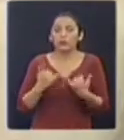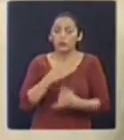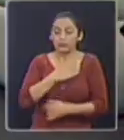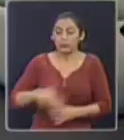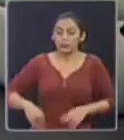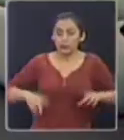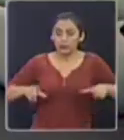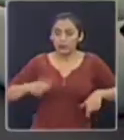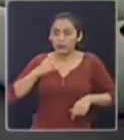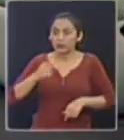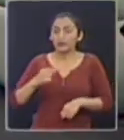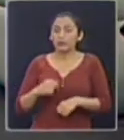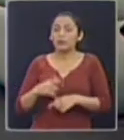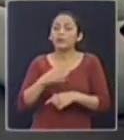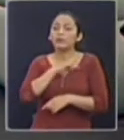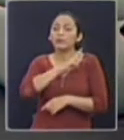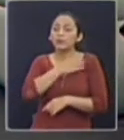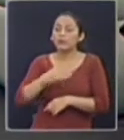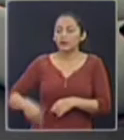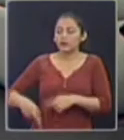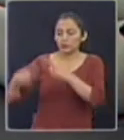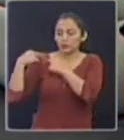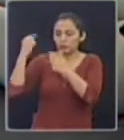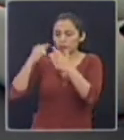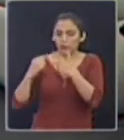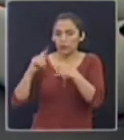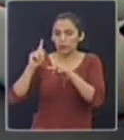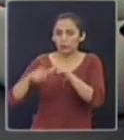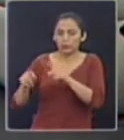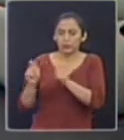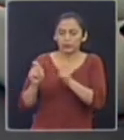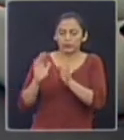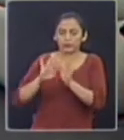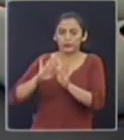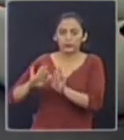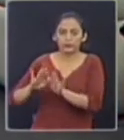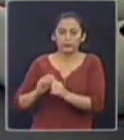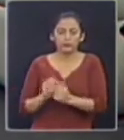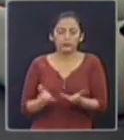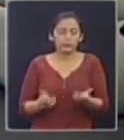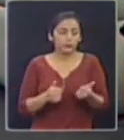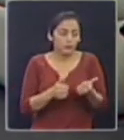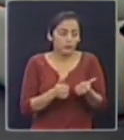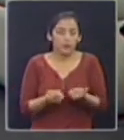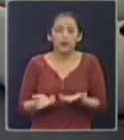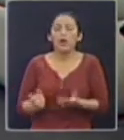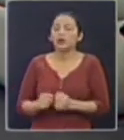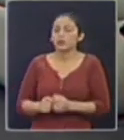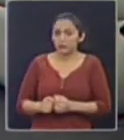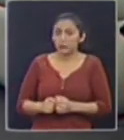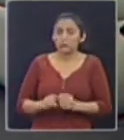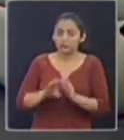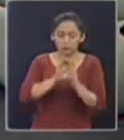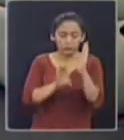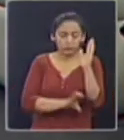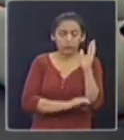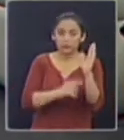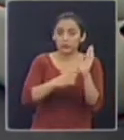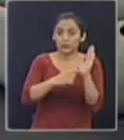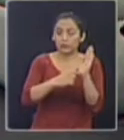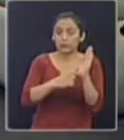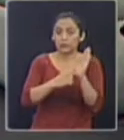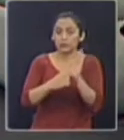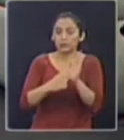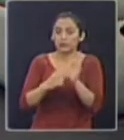El dejarle sin funciones al vicepresidente de la República está contemplado dentro de la Constitución. Porque la Constitución dice actualmente el